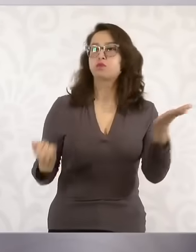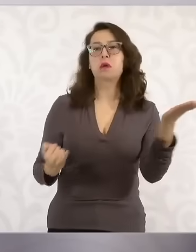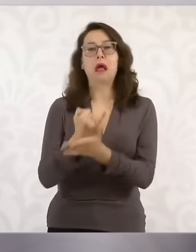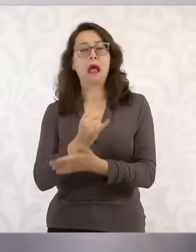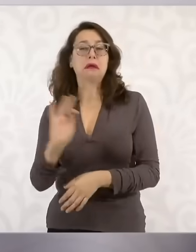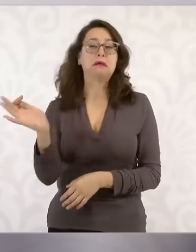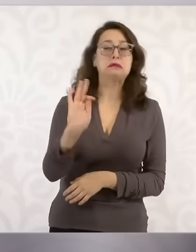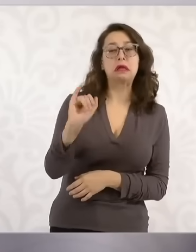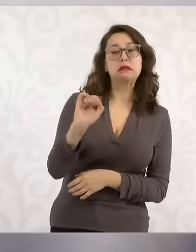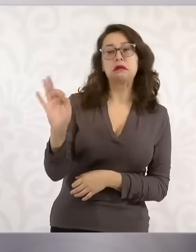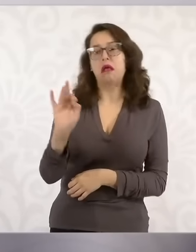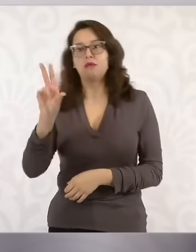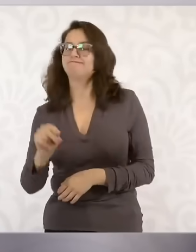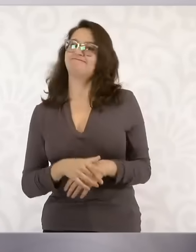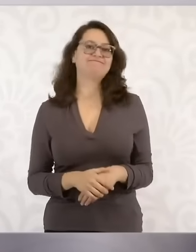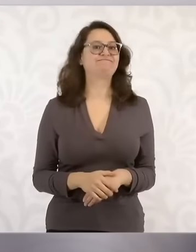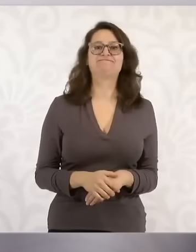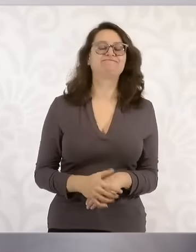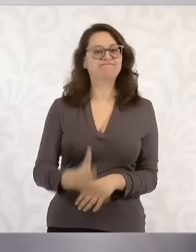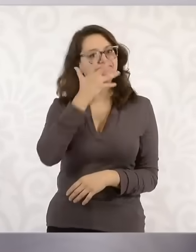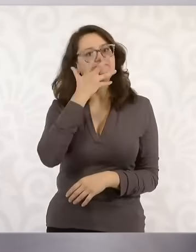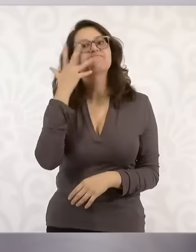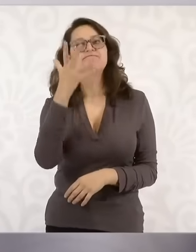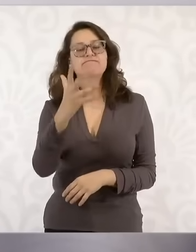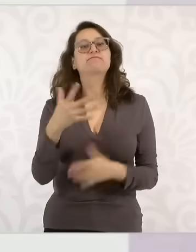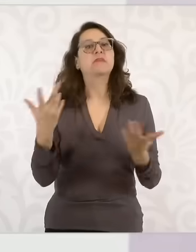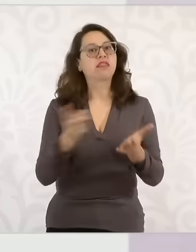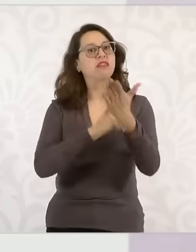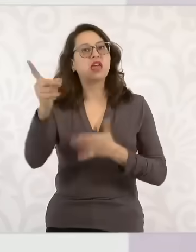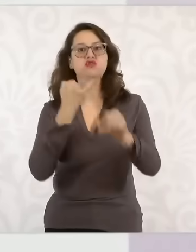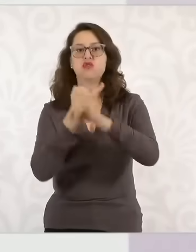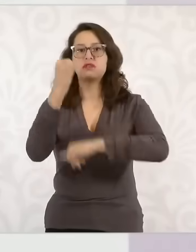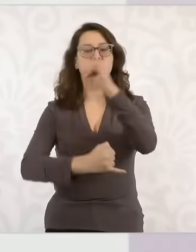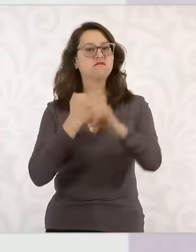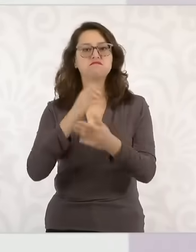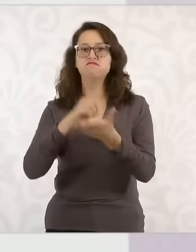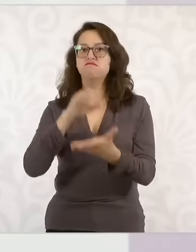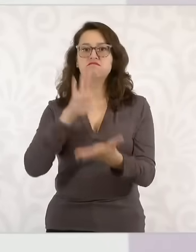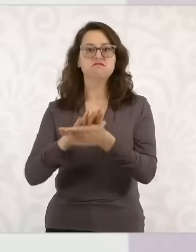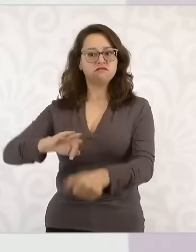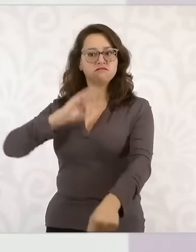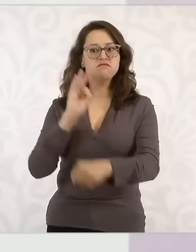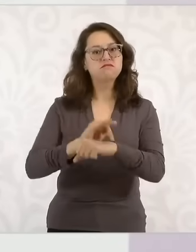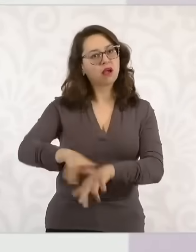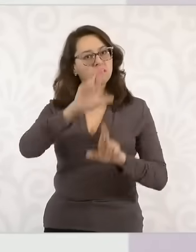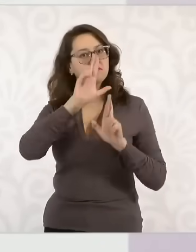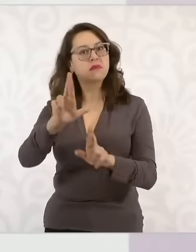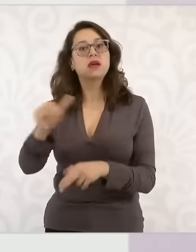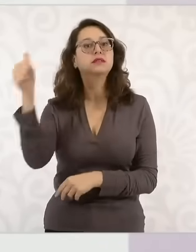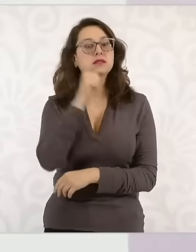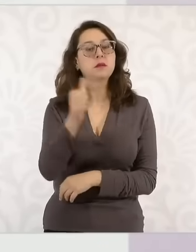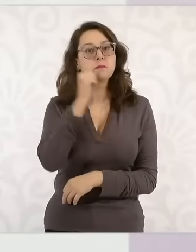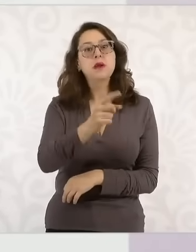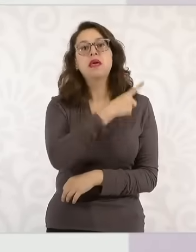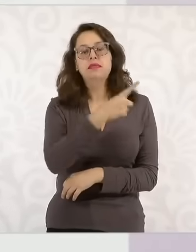ni negociables. Son principios fundamentales del derecho internacional y deben respetarse siempre,